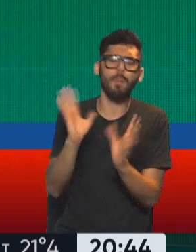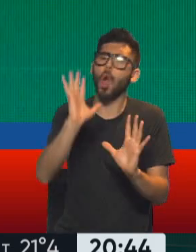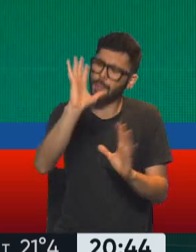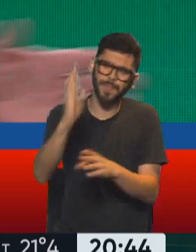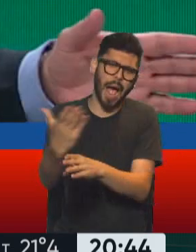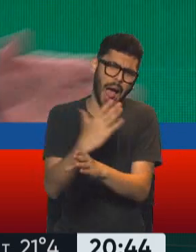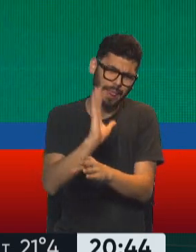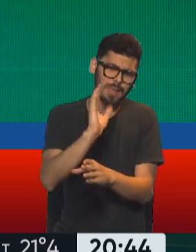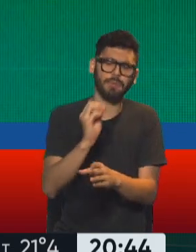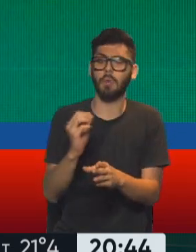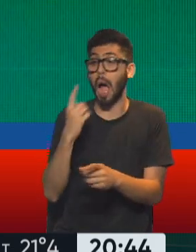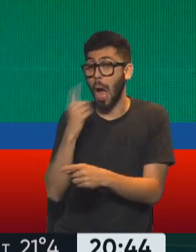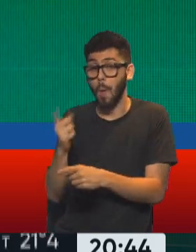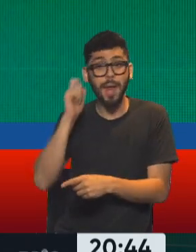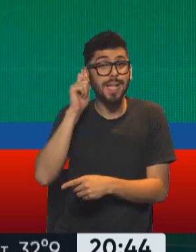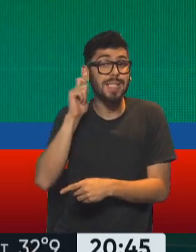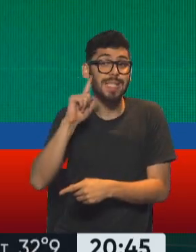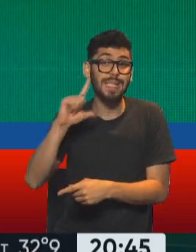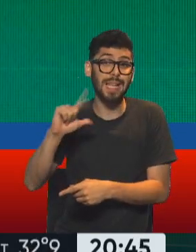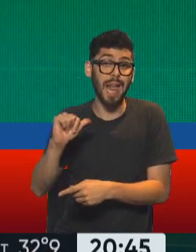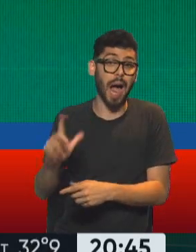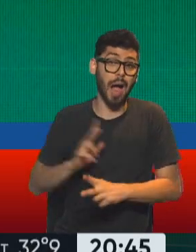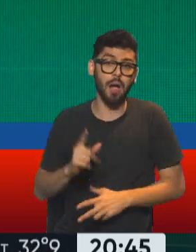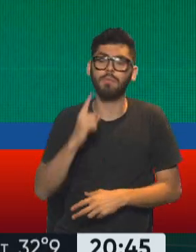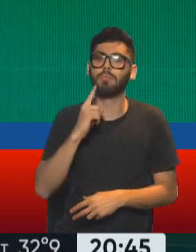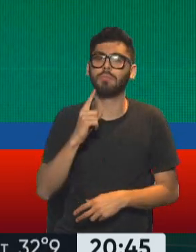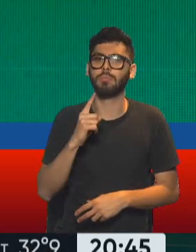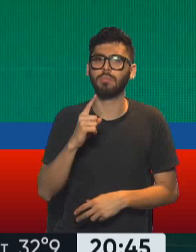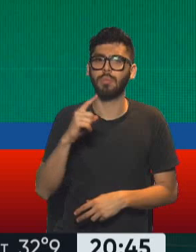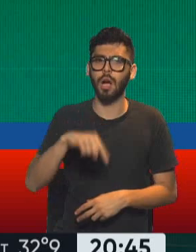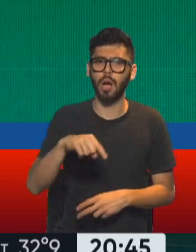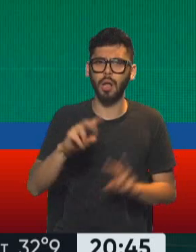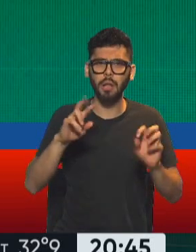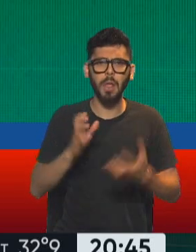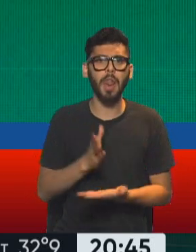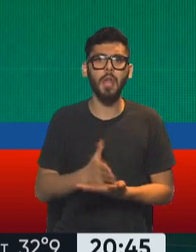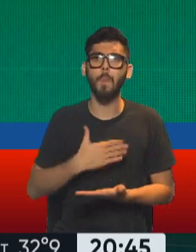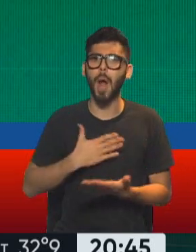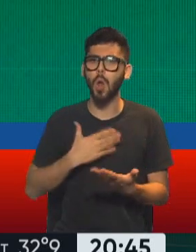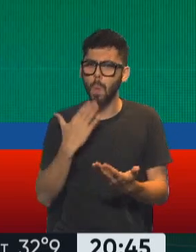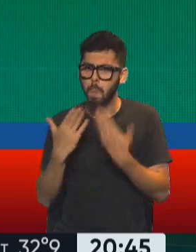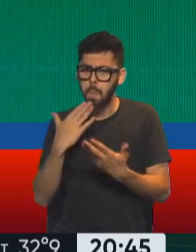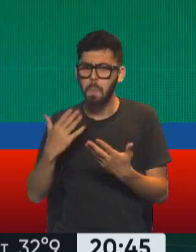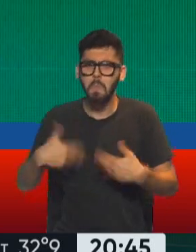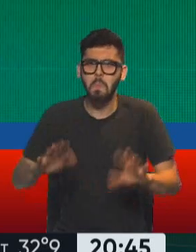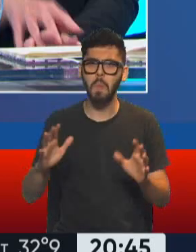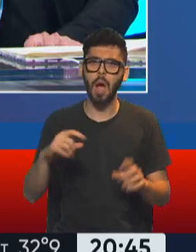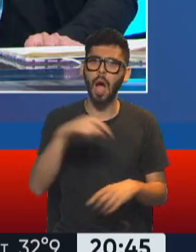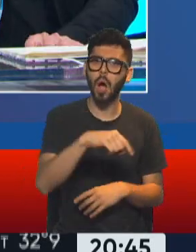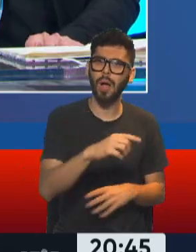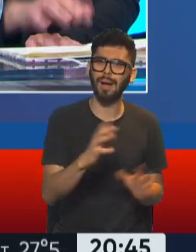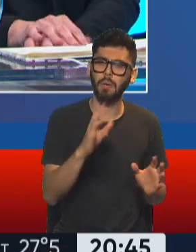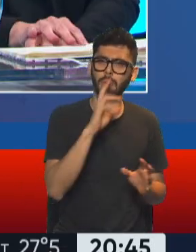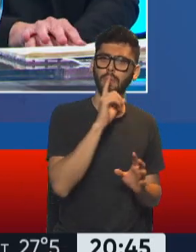yo no me equivoco y ya me lo puede confirmar ahora se puede hablar de los derechos humanos y nadie dice nada antes no se podía ese